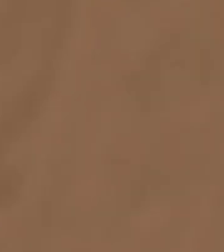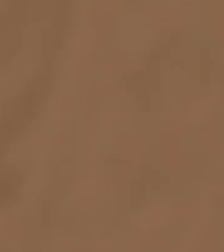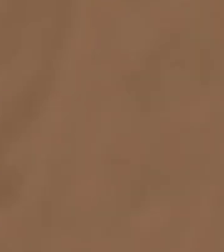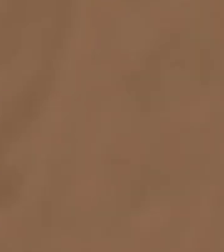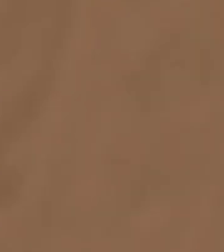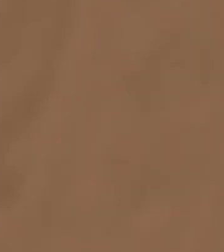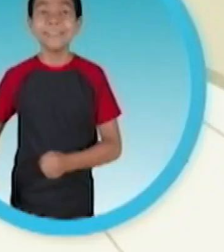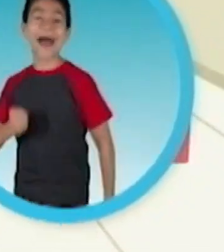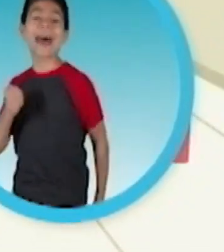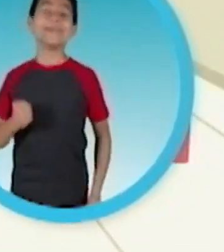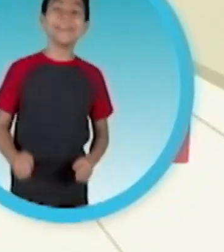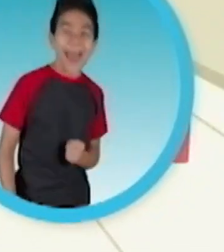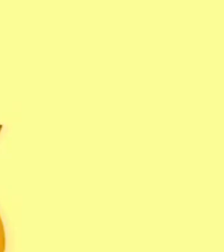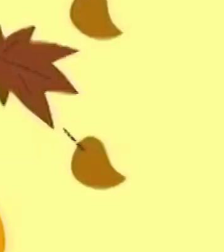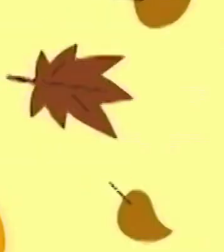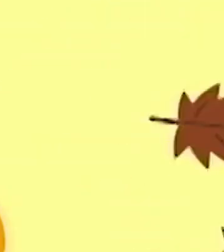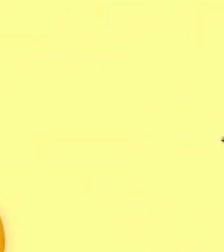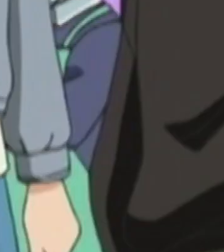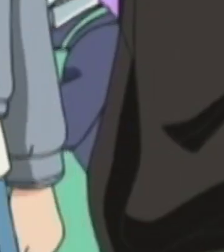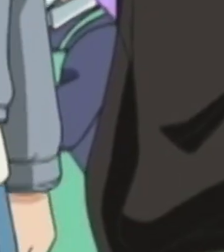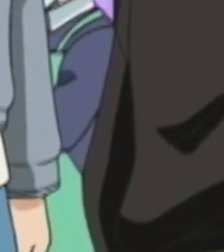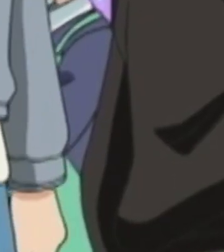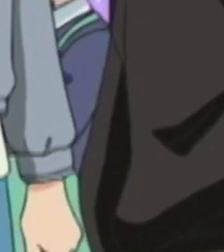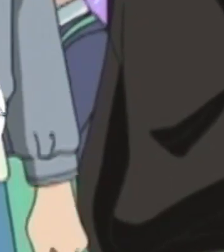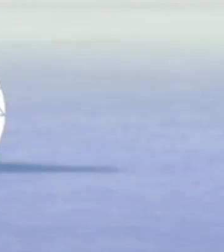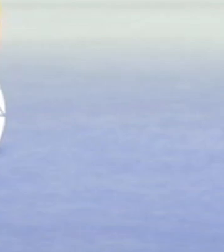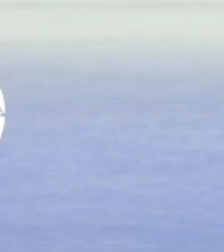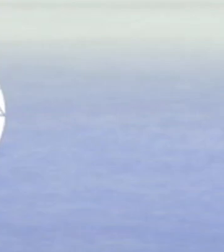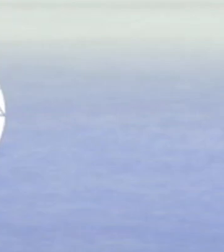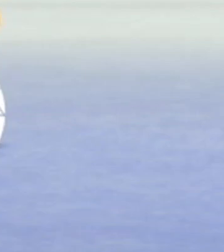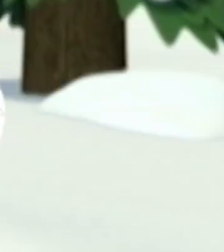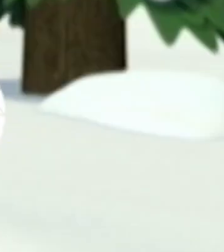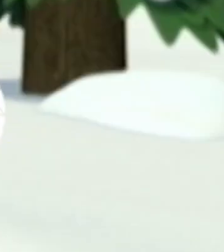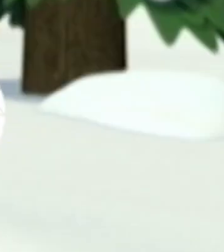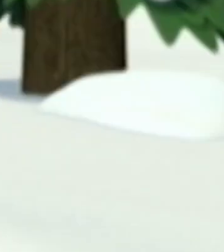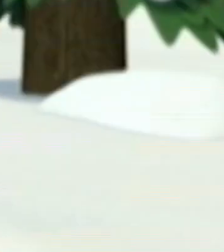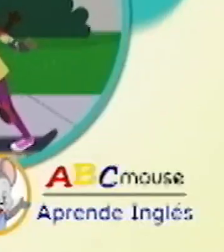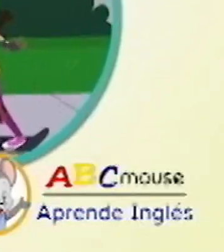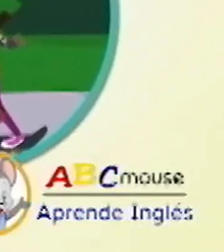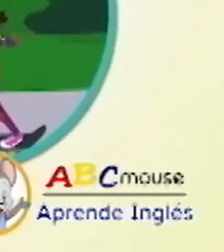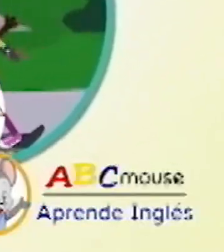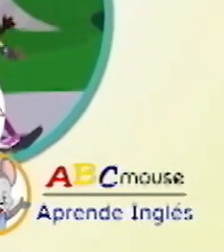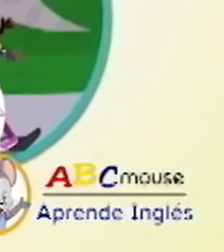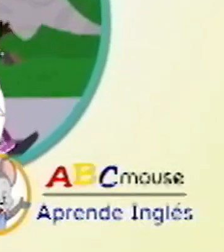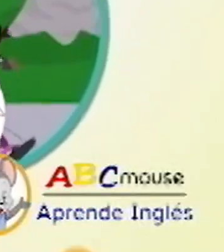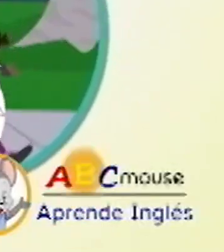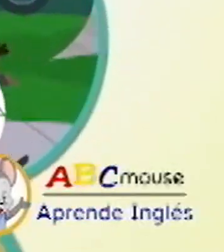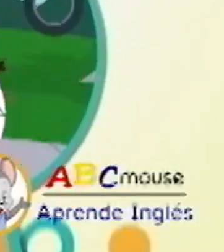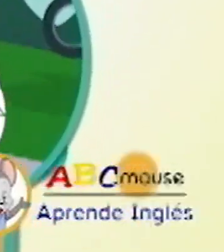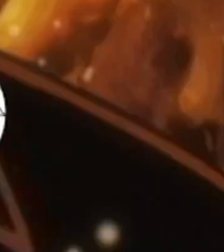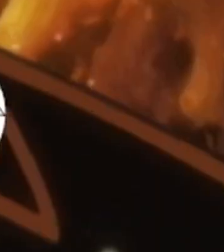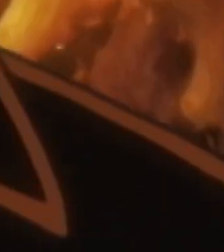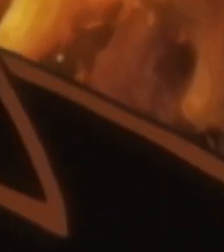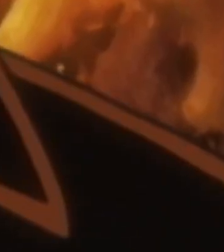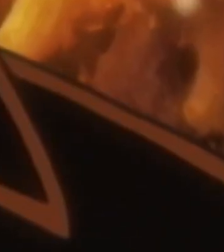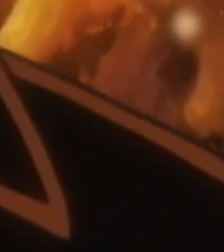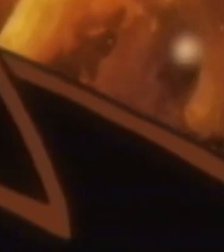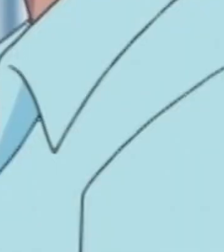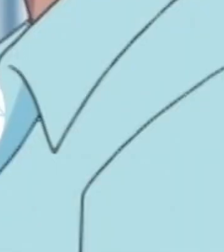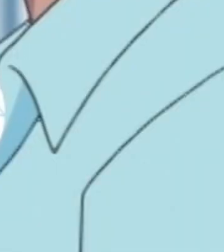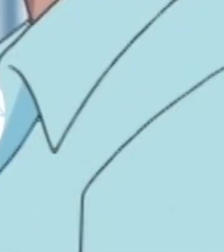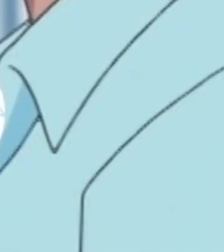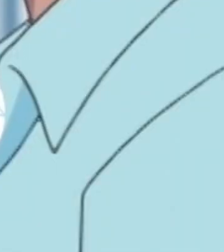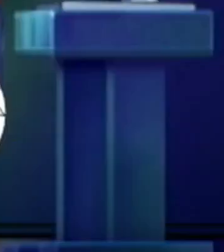los sábados, aprende jugando en las mañanas con Pororo, ABC Mouse,